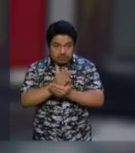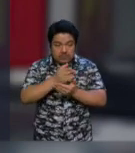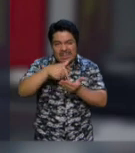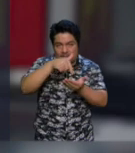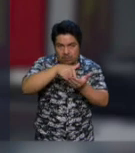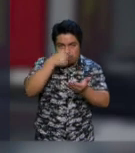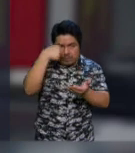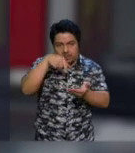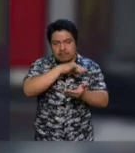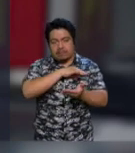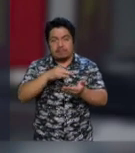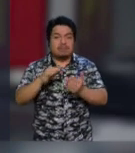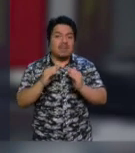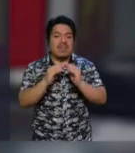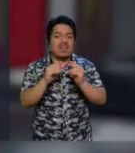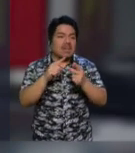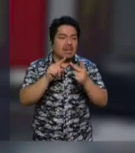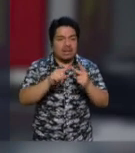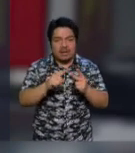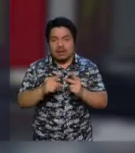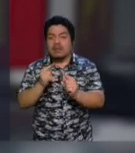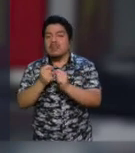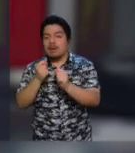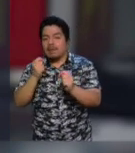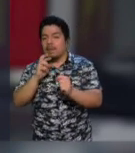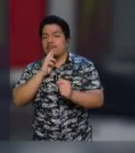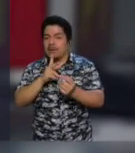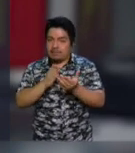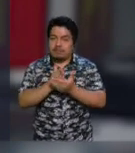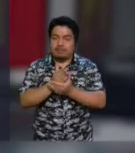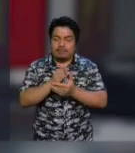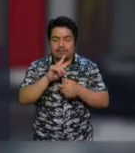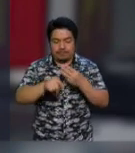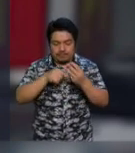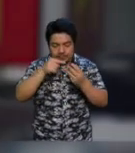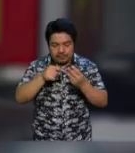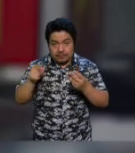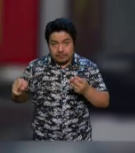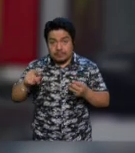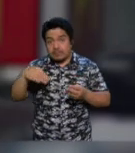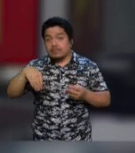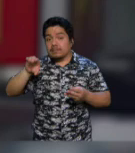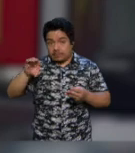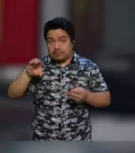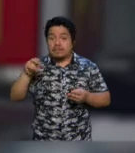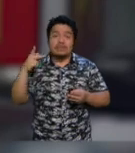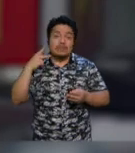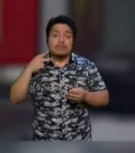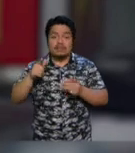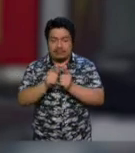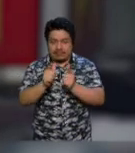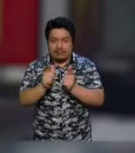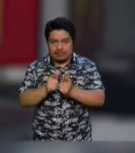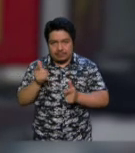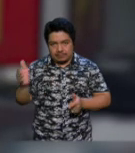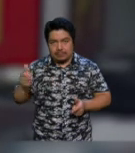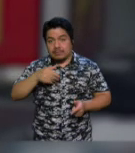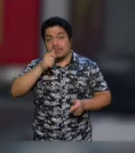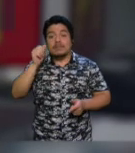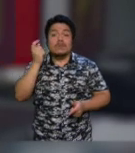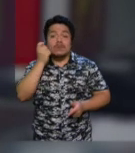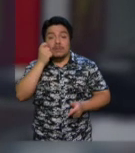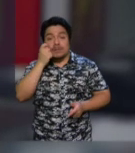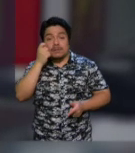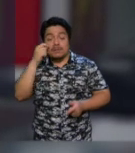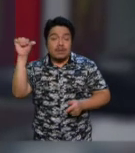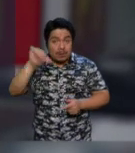infraestructura arquitectónica en inmuebles y también en el transporte público. En tanto, el candidato del Partido Movimiento Ciudadano, Salomón Chertorivsky, inició con sus